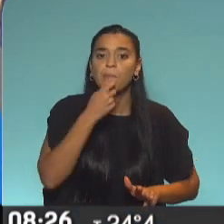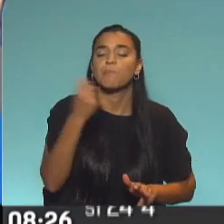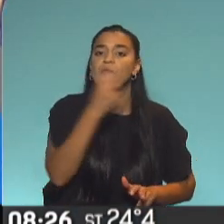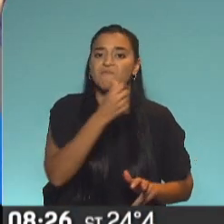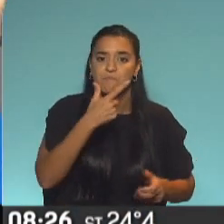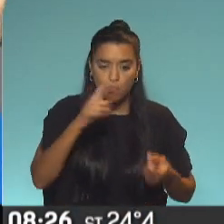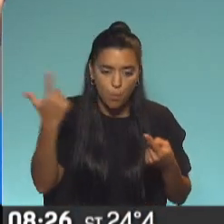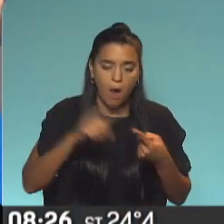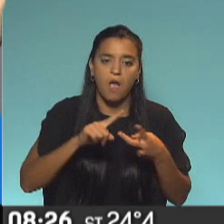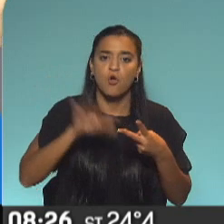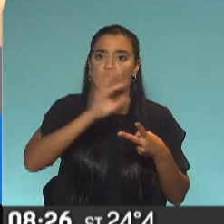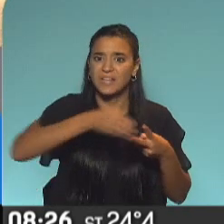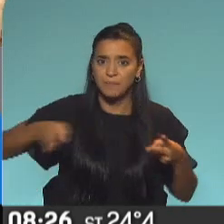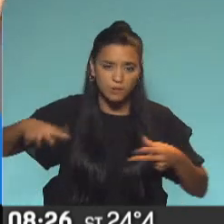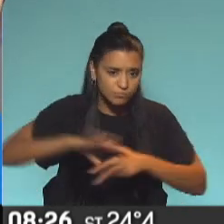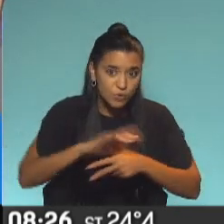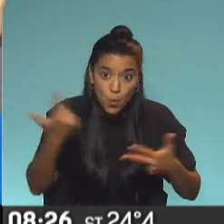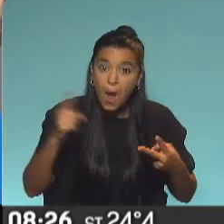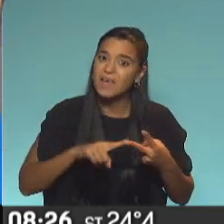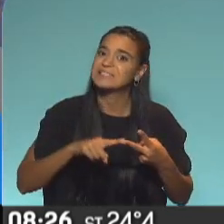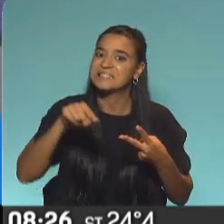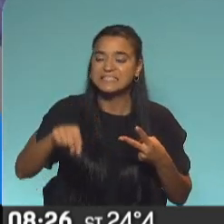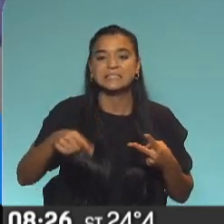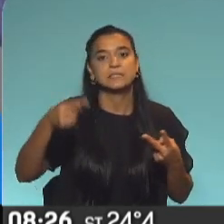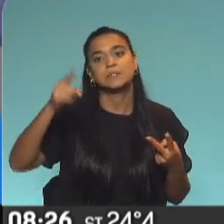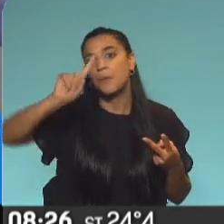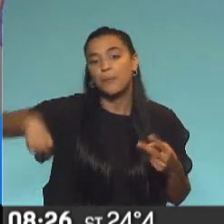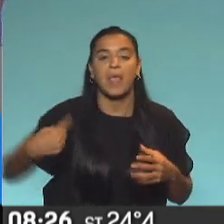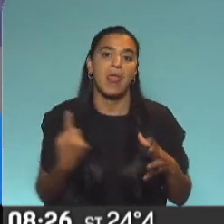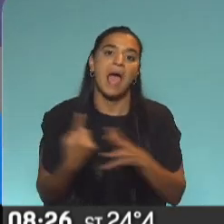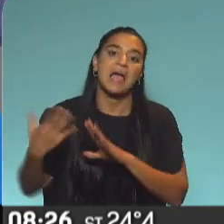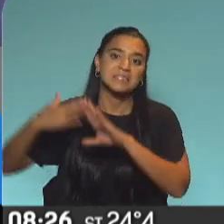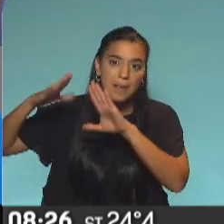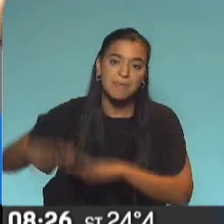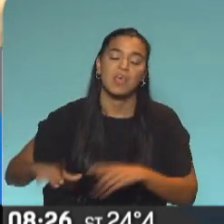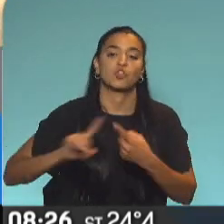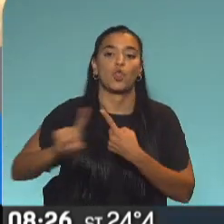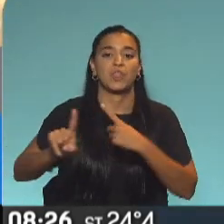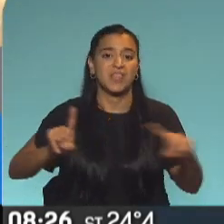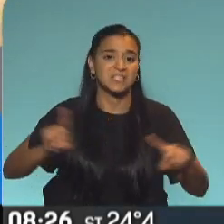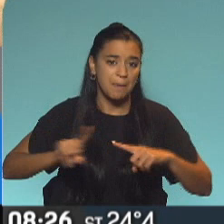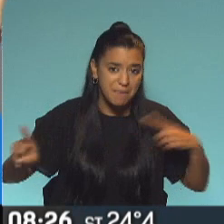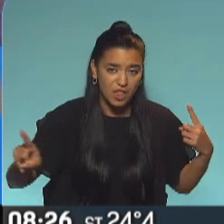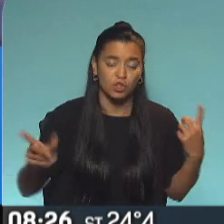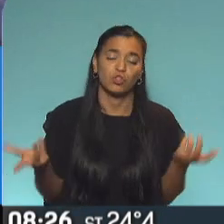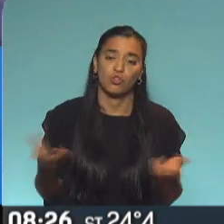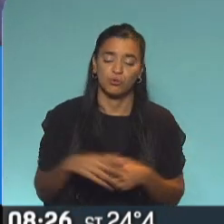sin tratamientos eficaces, todo recayó en el aislamiento, en el distanciamiento.